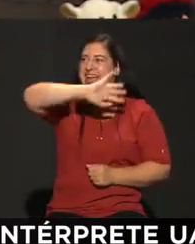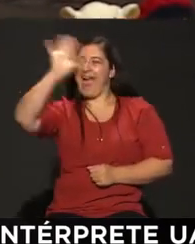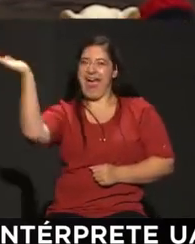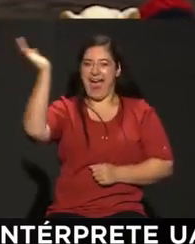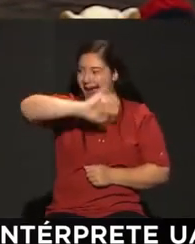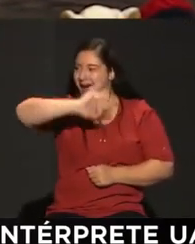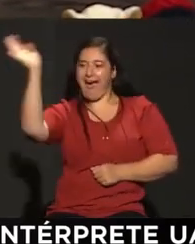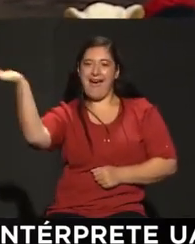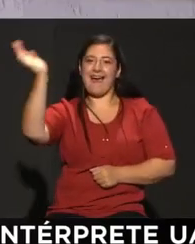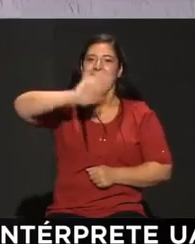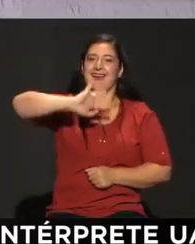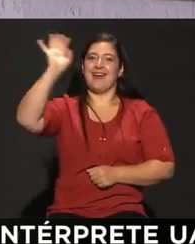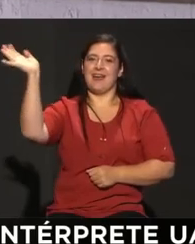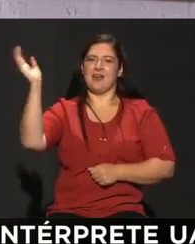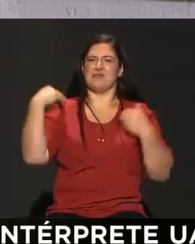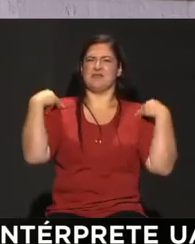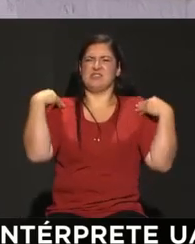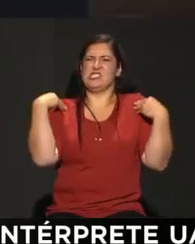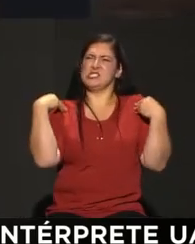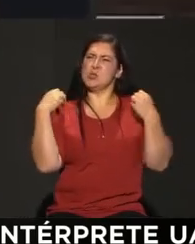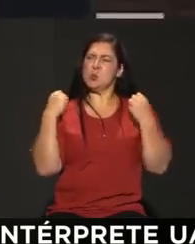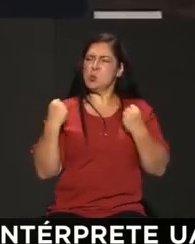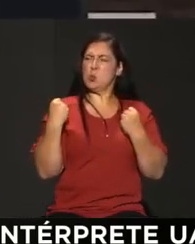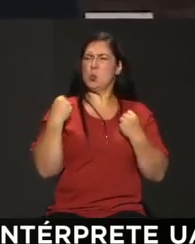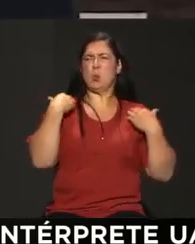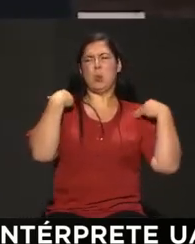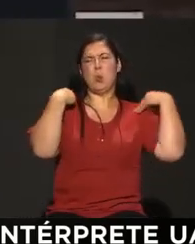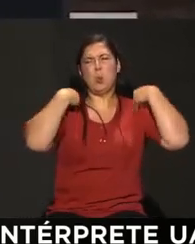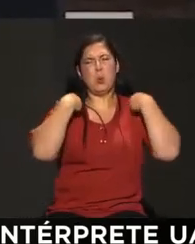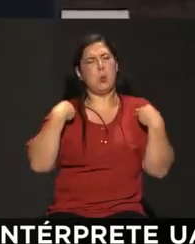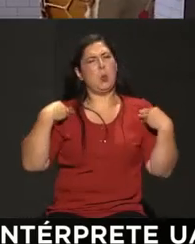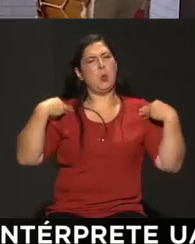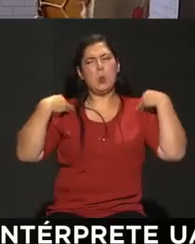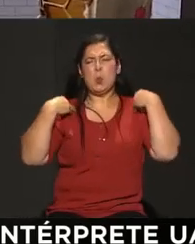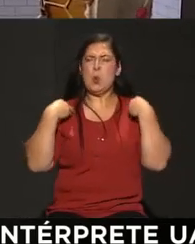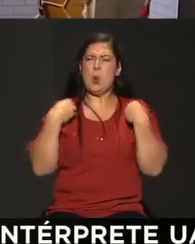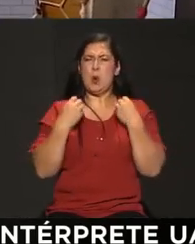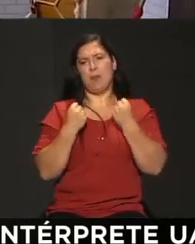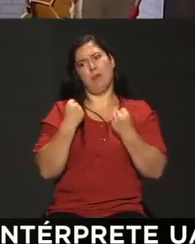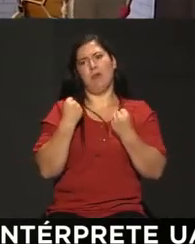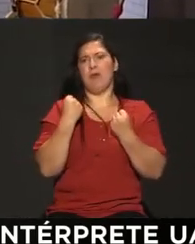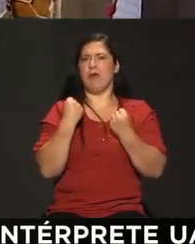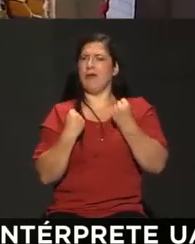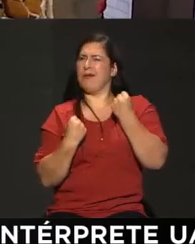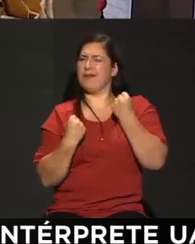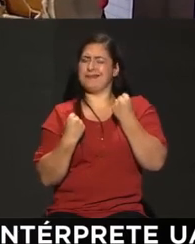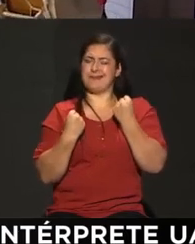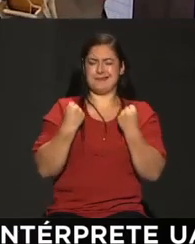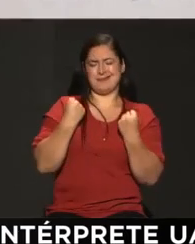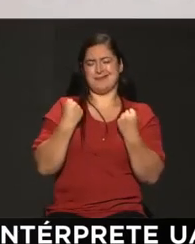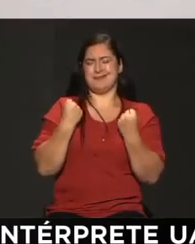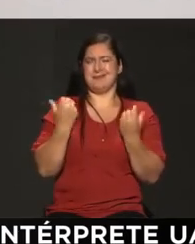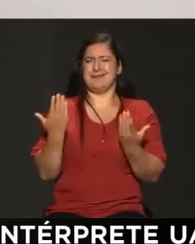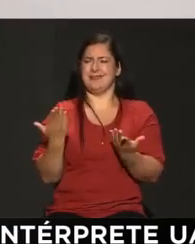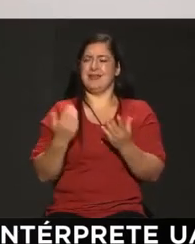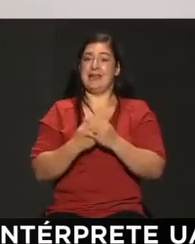moverla de aquí para allá. Estos hombros que no me dan. Estos hombros que no me dan. tengo tiesos como un compás. Los tengo tiesos